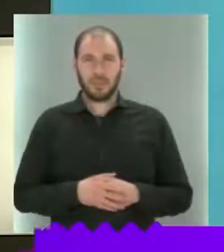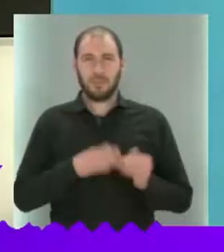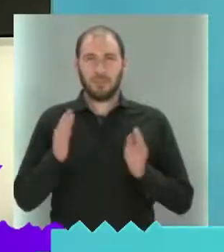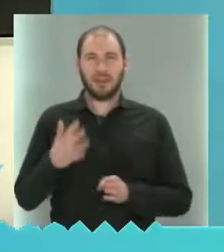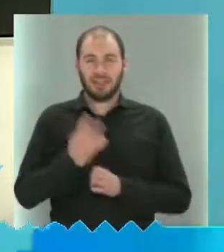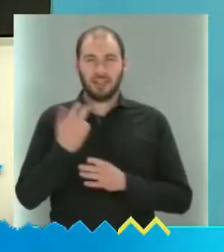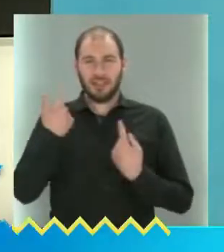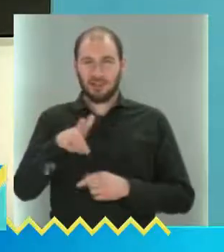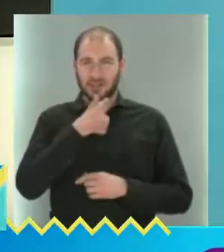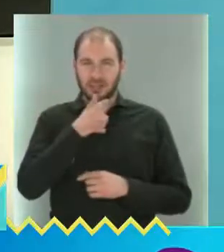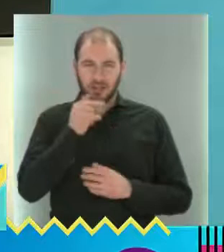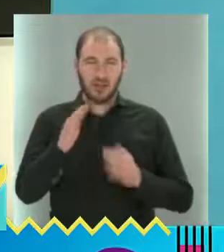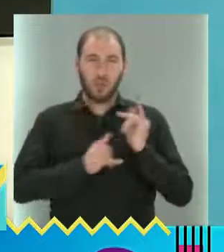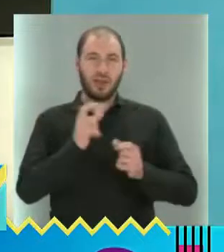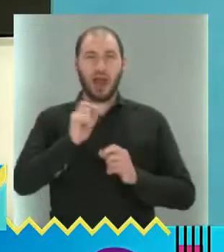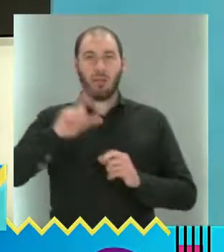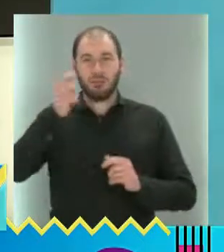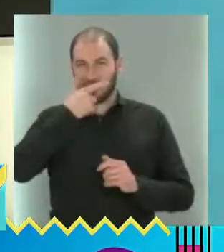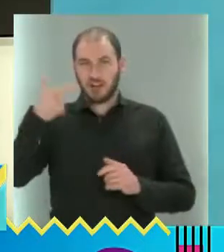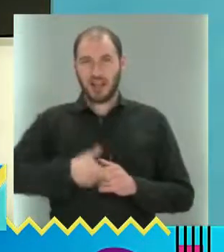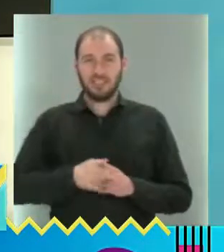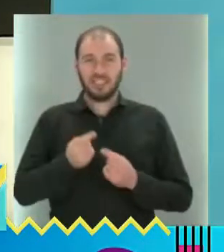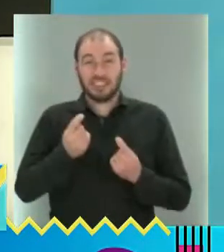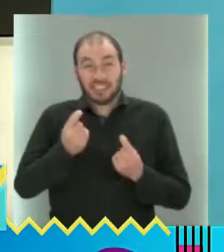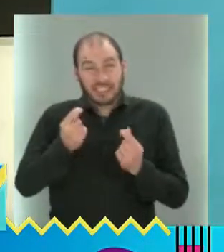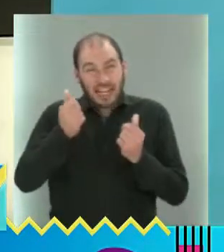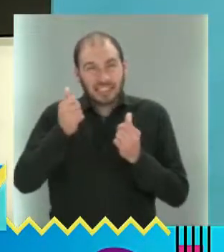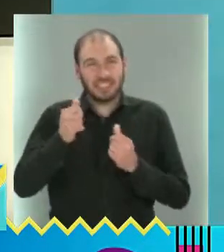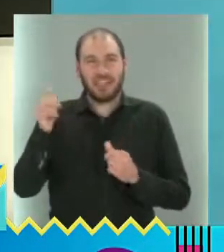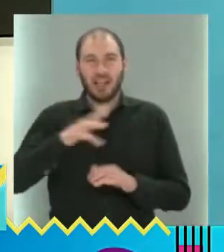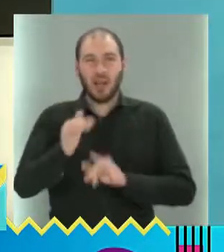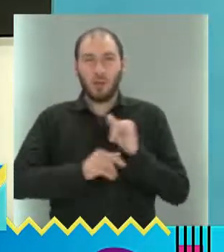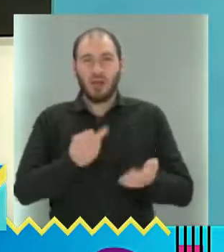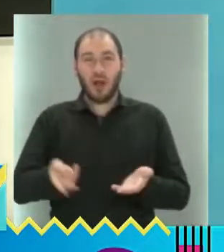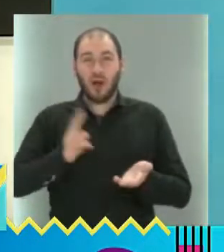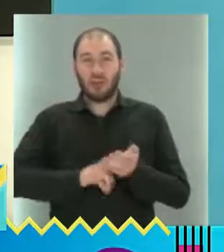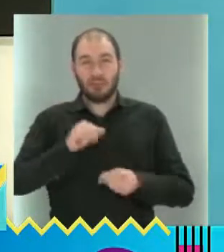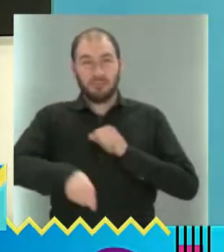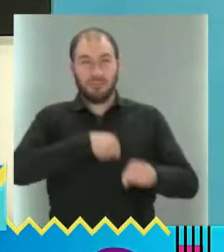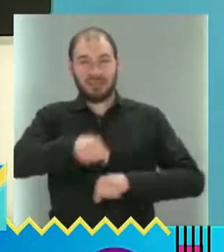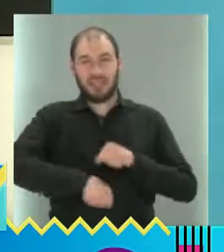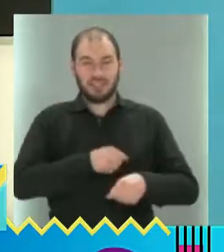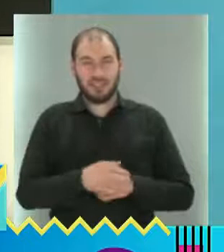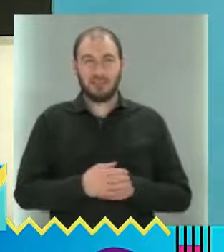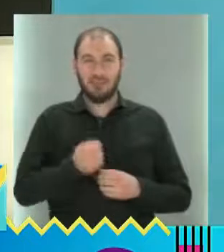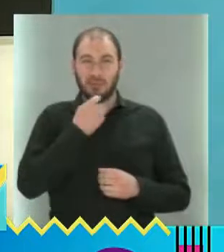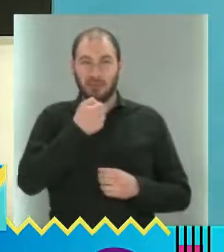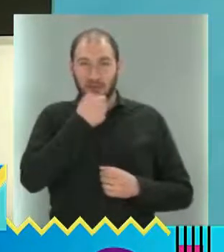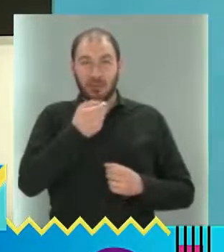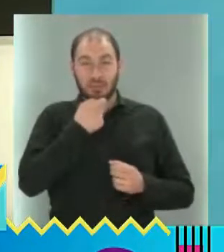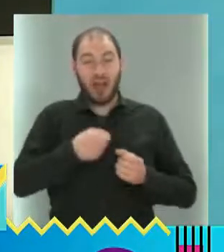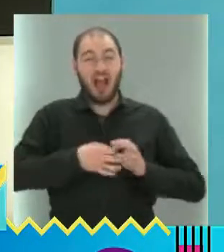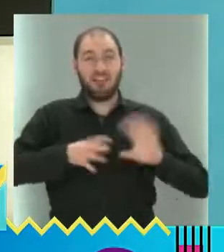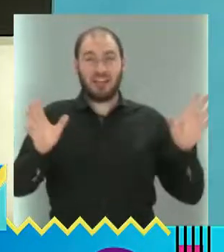Tercer bloque de Distintos Parecidos, hablamos de aumento de combustibles y casi que salimos diciendo hay que volver a la bici, ¿no? Sí, algún micrófono quedaba